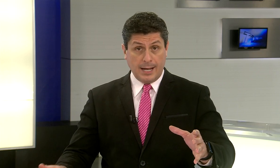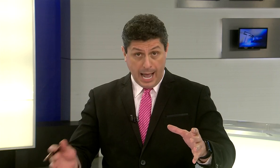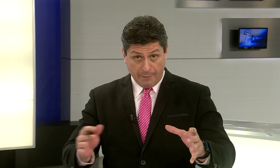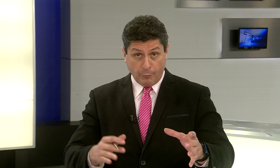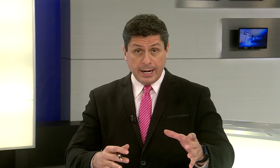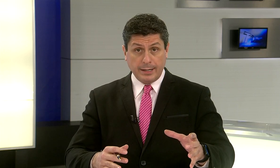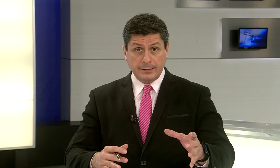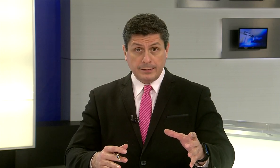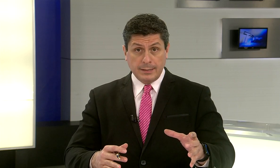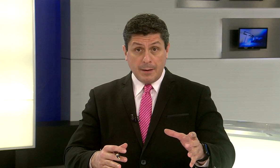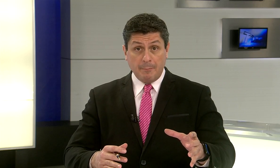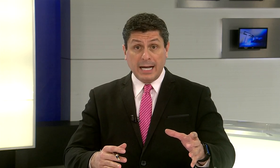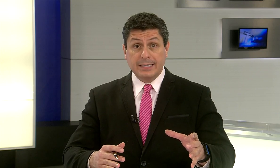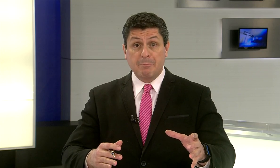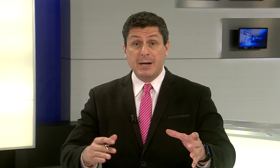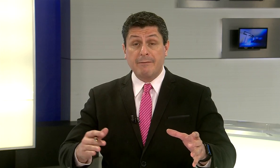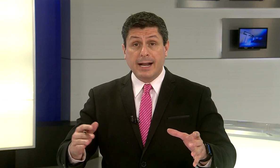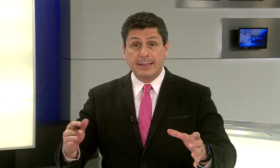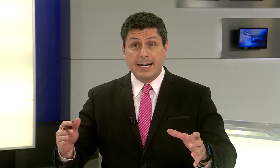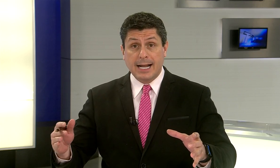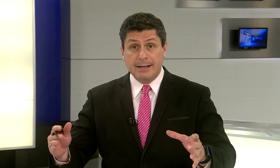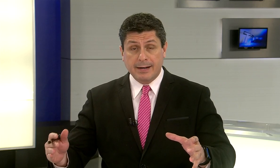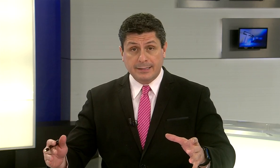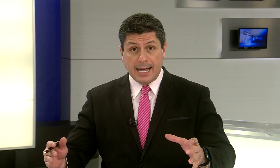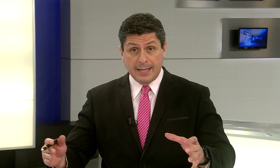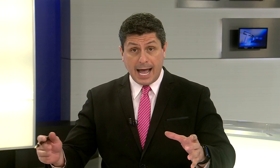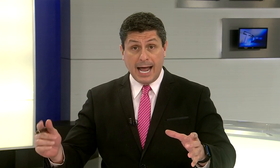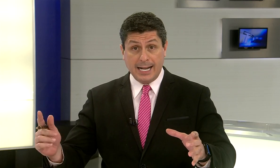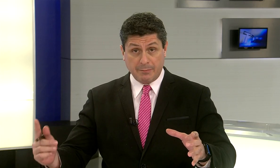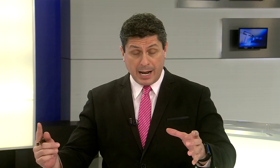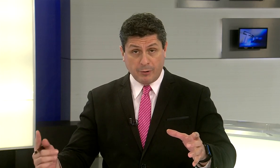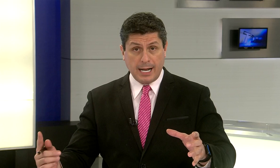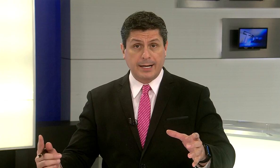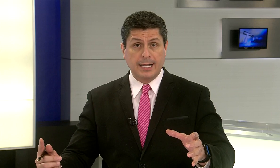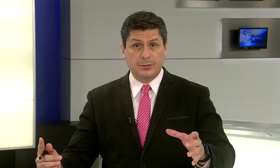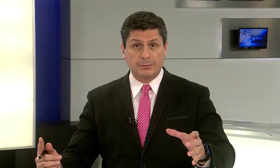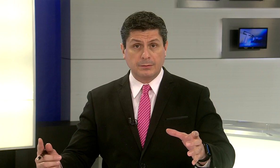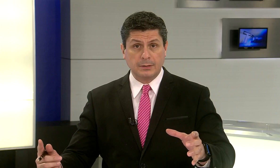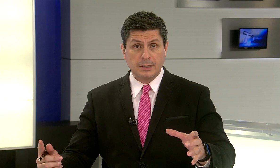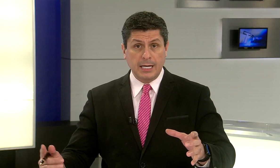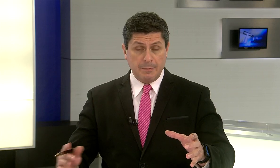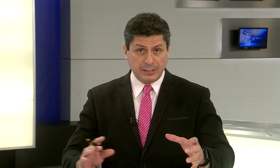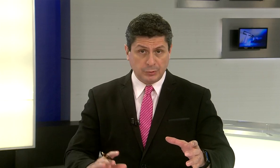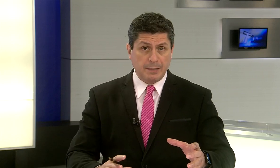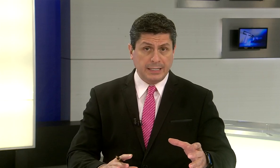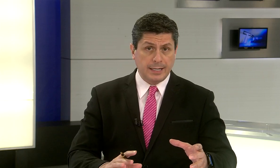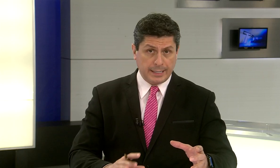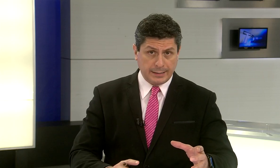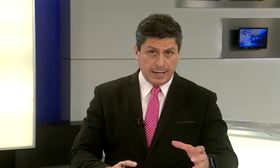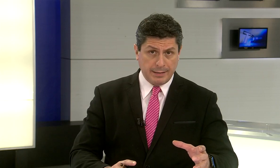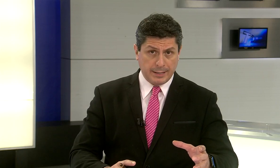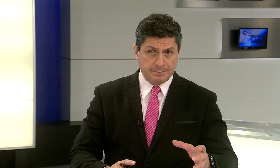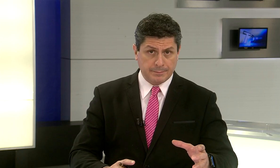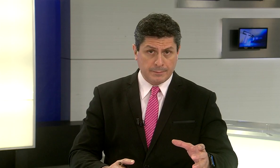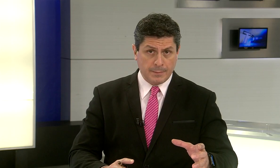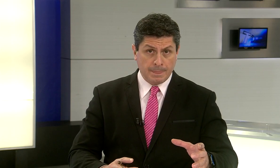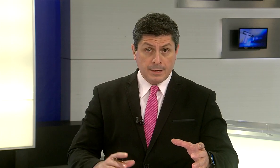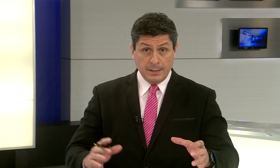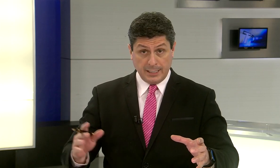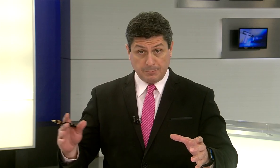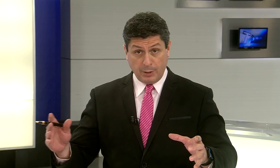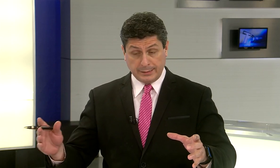Abel, afuera, manda privar de la libertad al hermano de Alejandro y presuntamente le quita la vida.